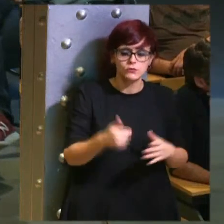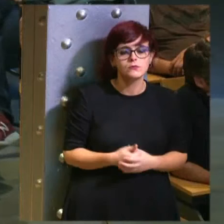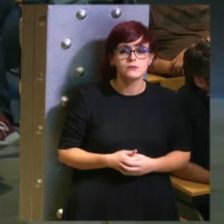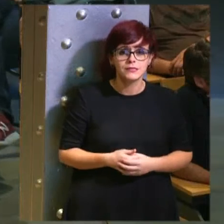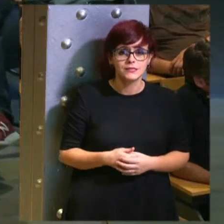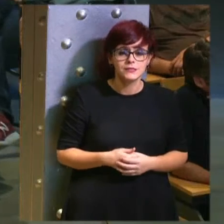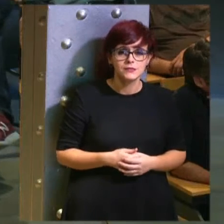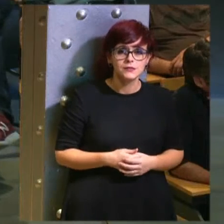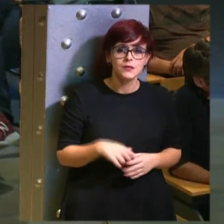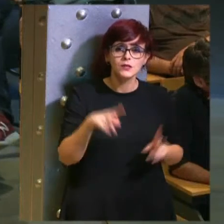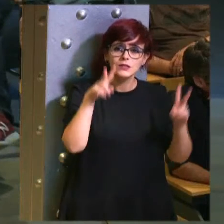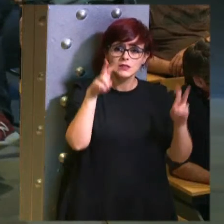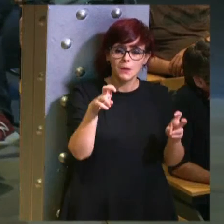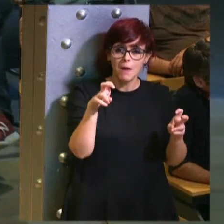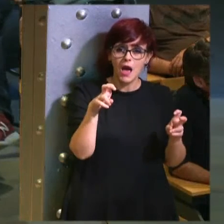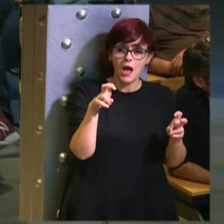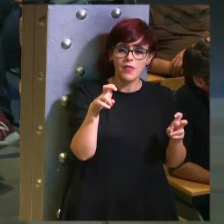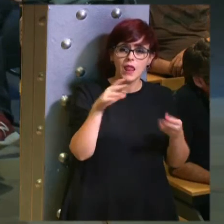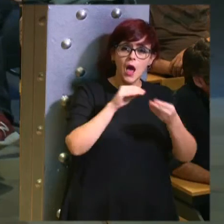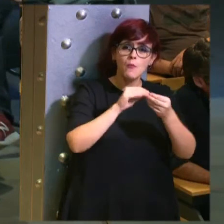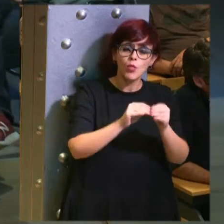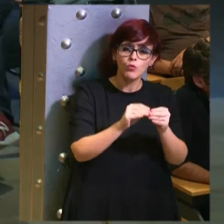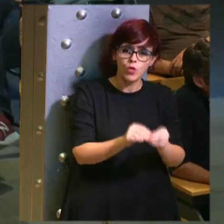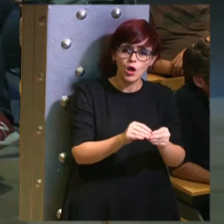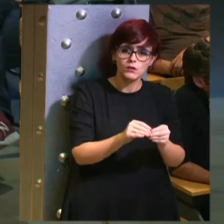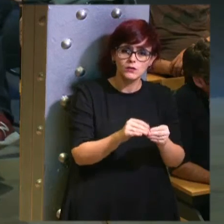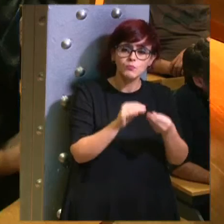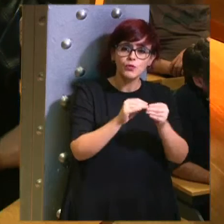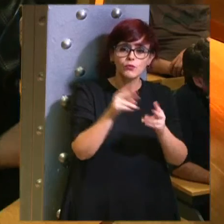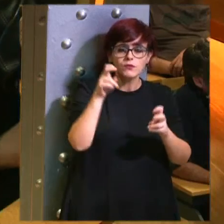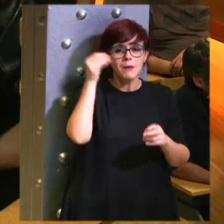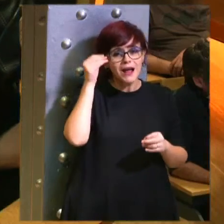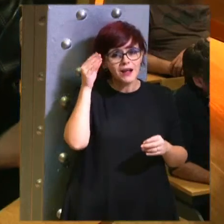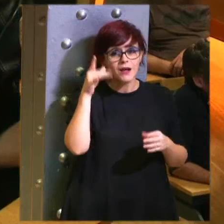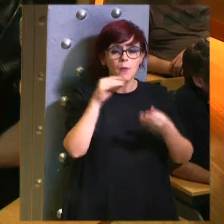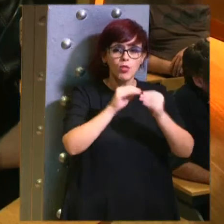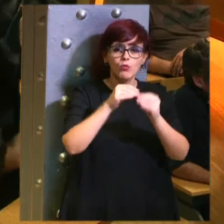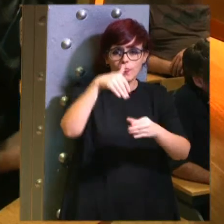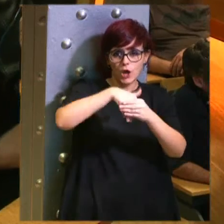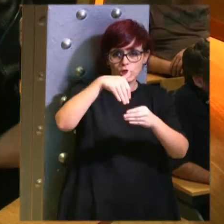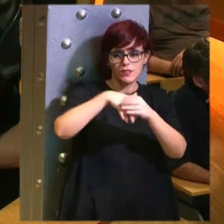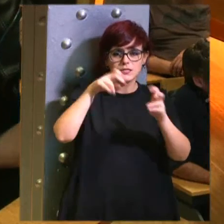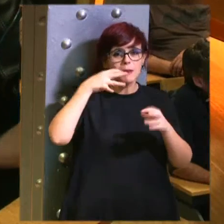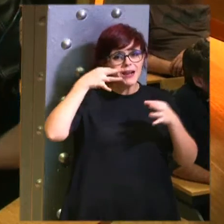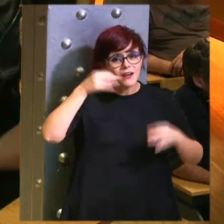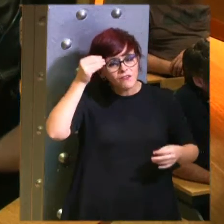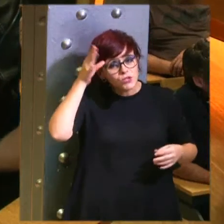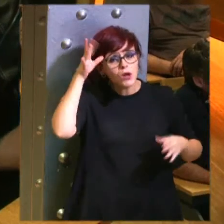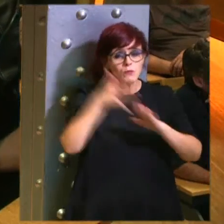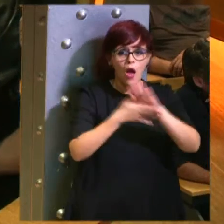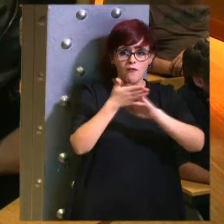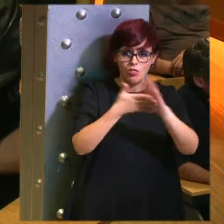muy concreta. ¿Cómo está el tema de la producción en realidad virtual? La producción de contenidos, puro y duro. De ese tema no se ha hablado